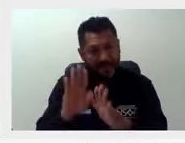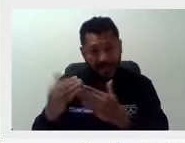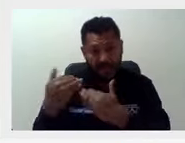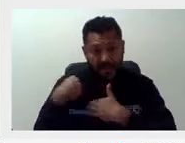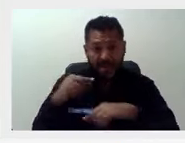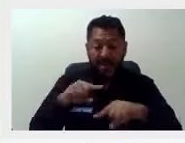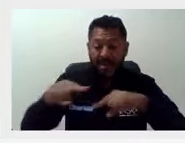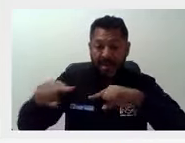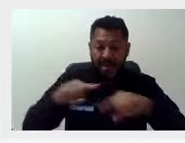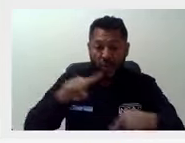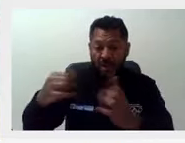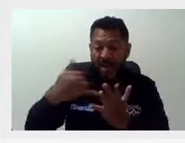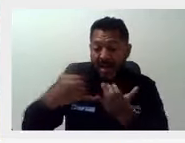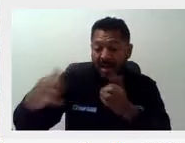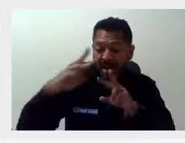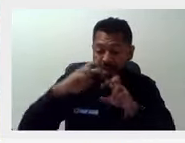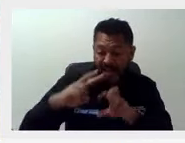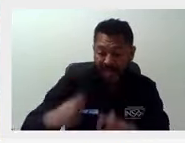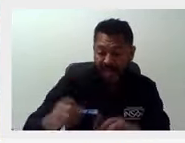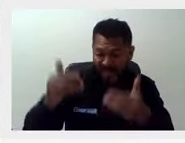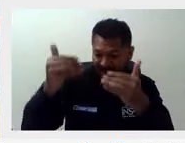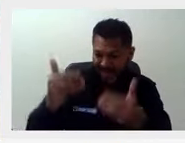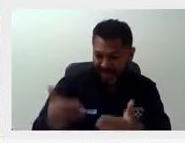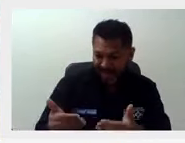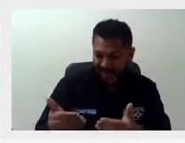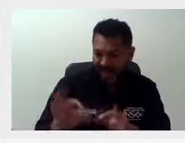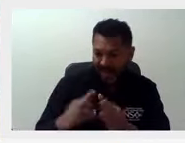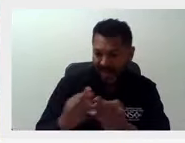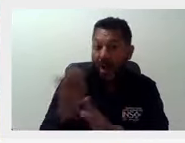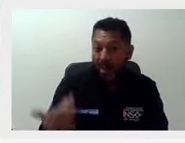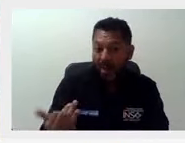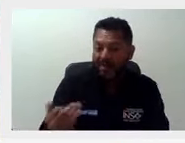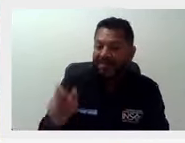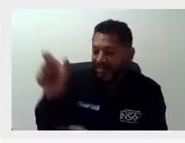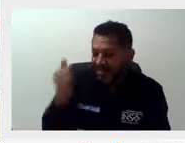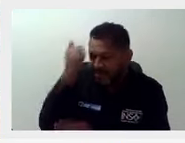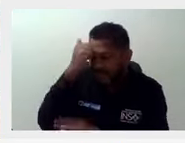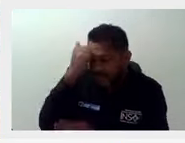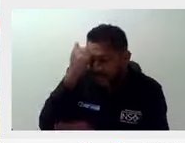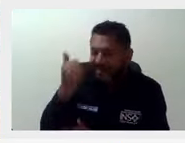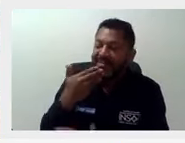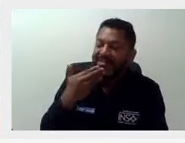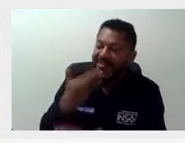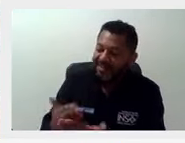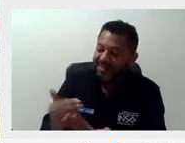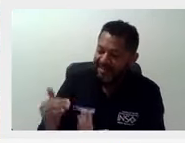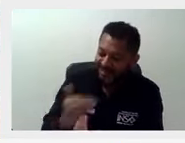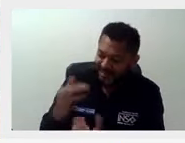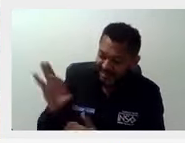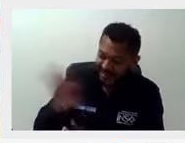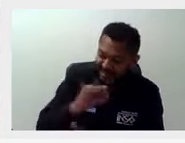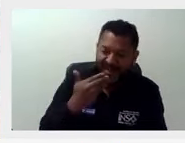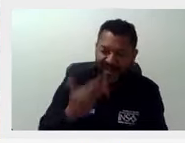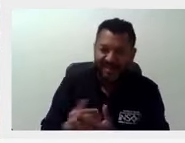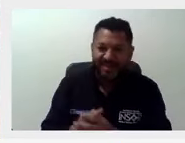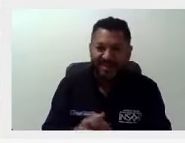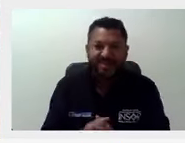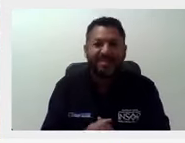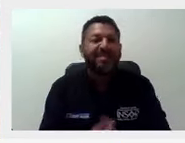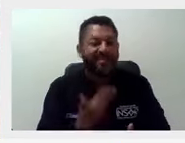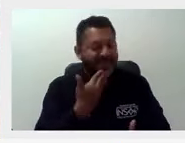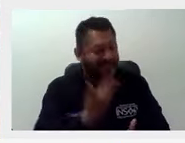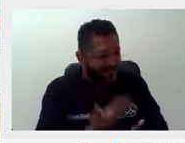línea de investigación Familia y Discapacidad. Profesora Dora, bienvenida y gracias por aceptar también la invitación. Muchas gracias,